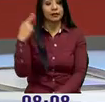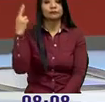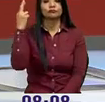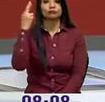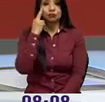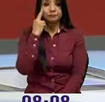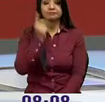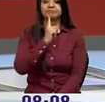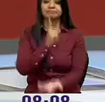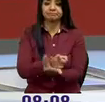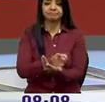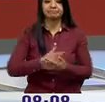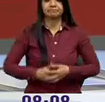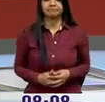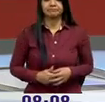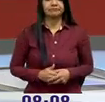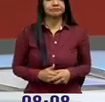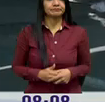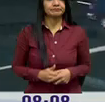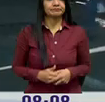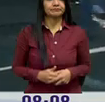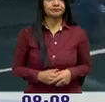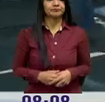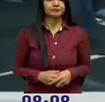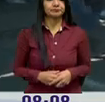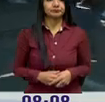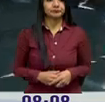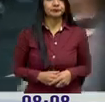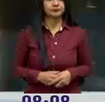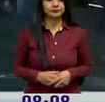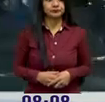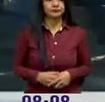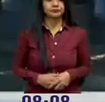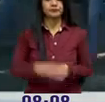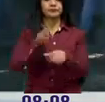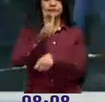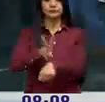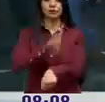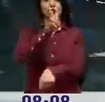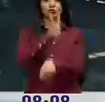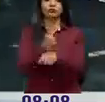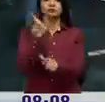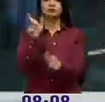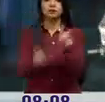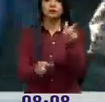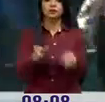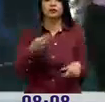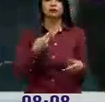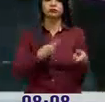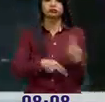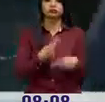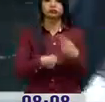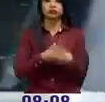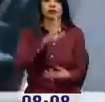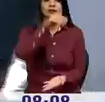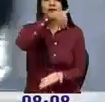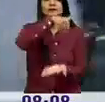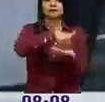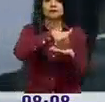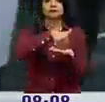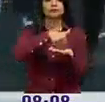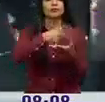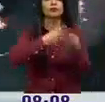no les falta durante dos horas los vendedores del centro comercial popular del sur